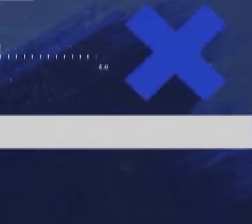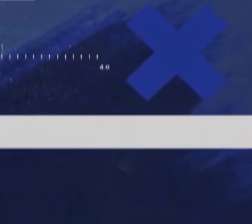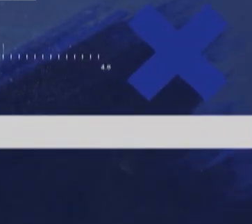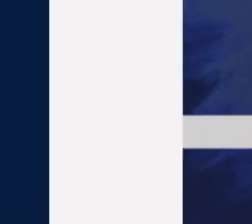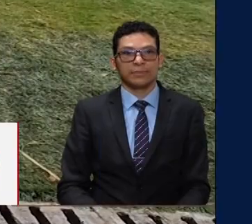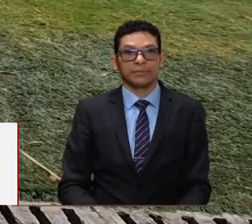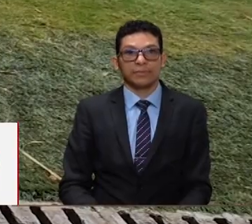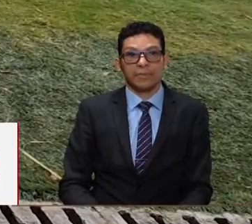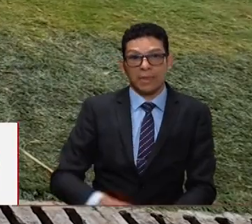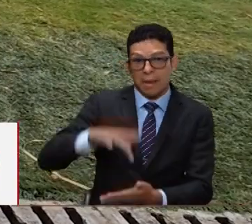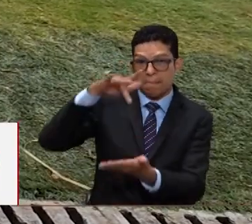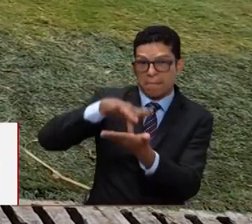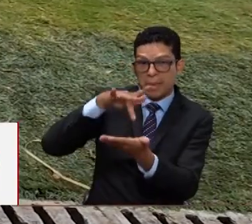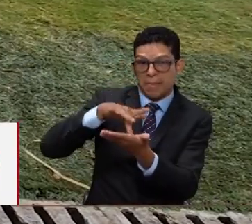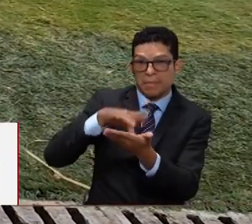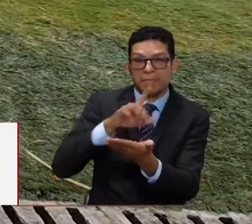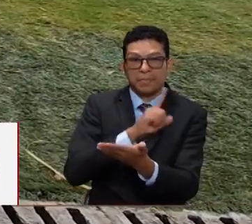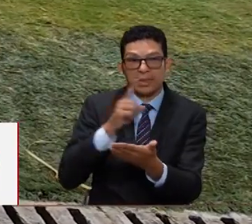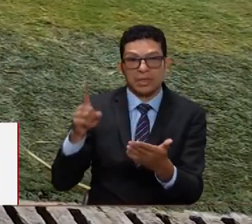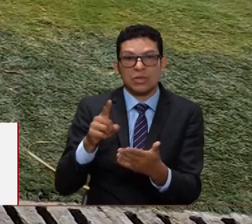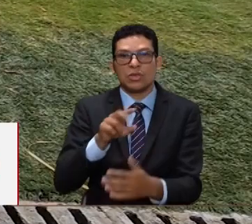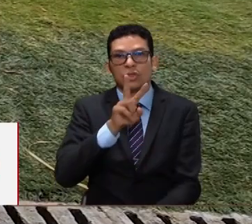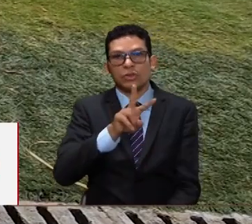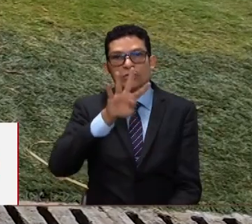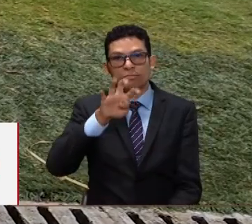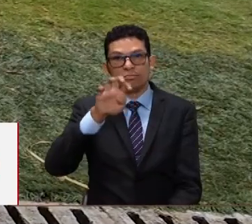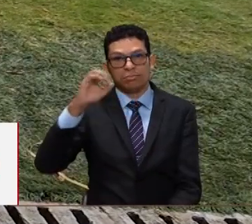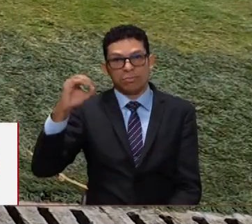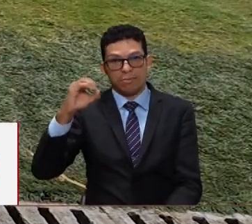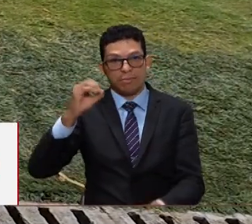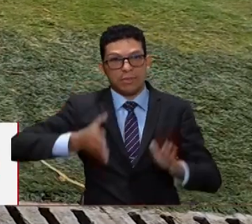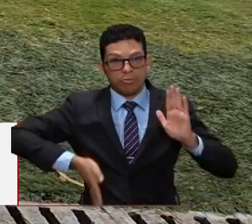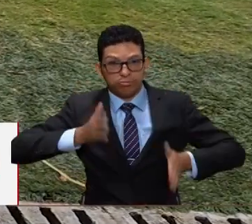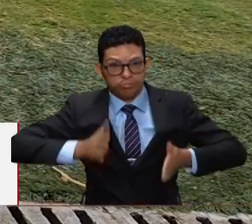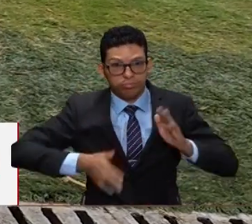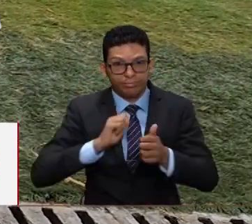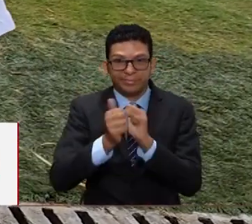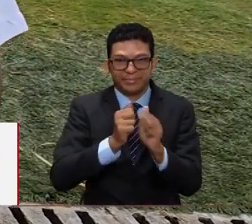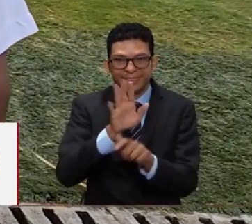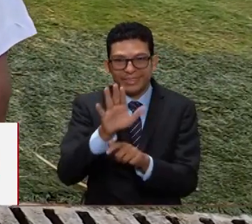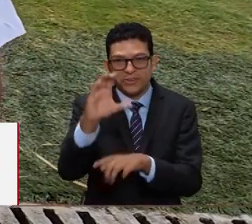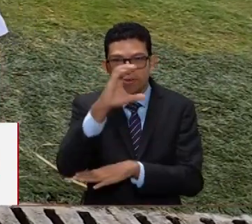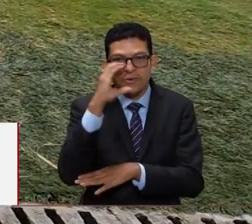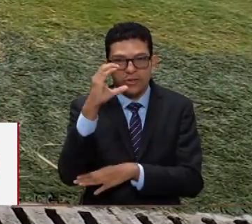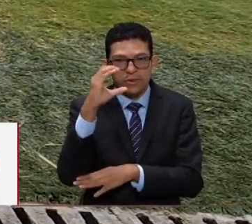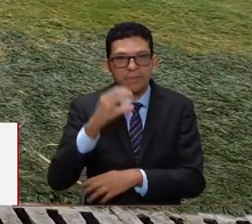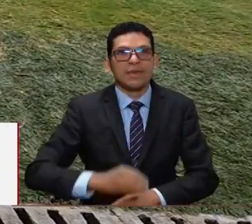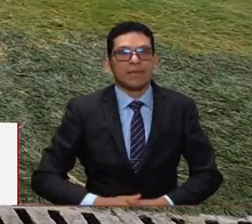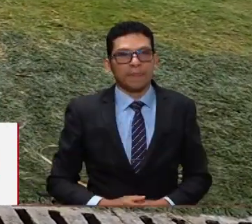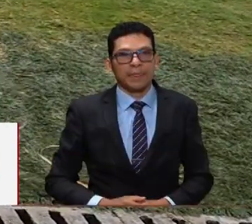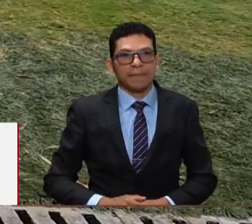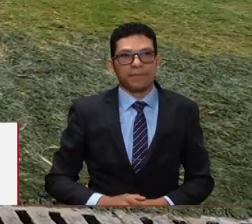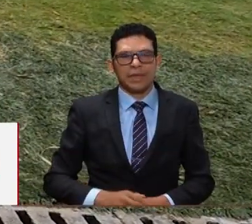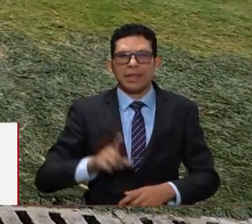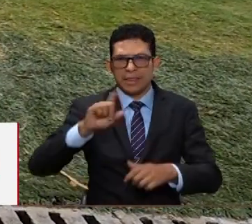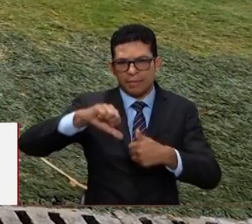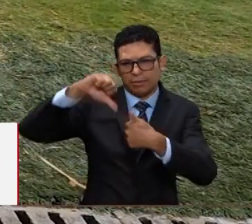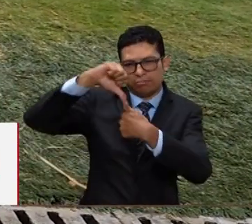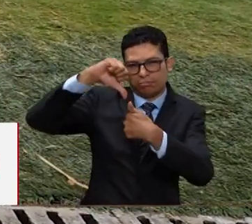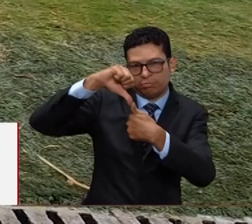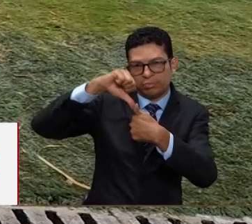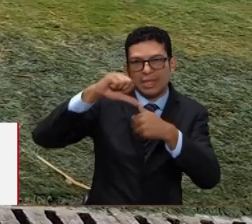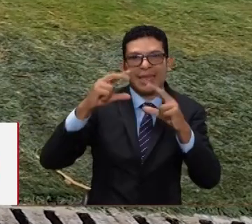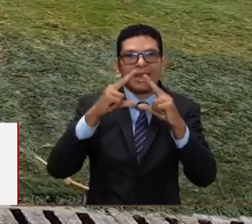Con la participación de más de 290 atletas de Colombia y de Centroamérica, Nicaragua